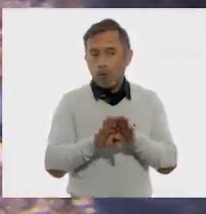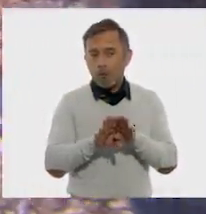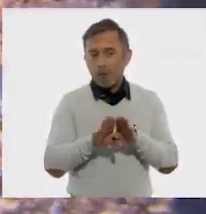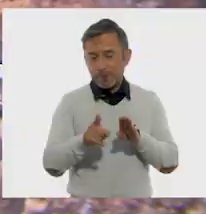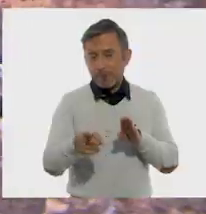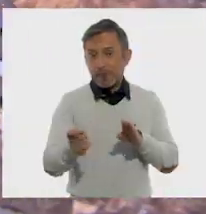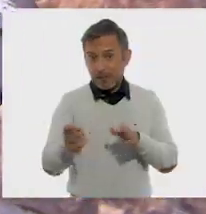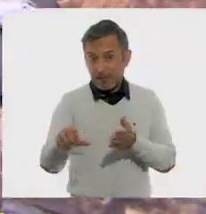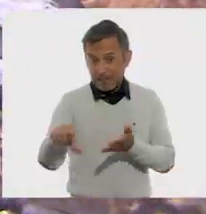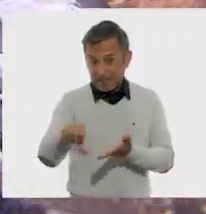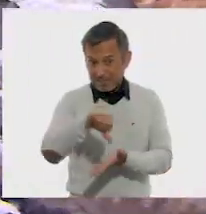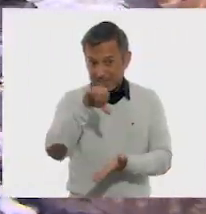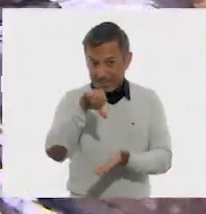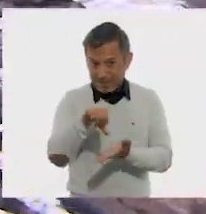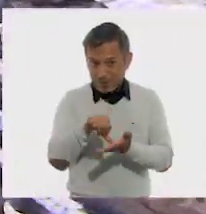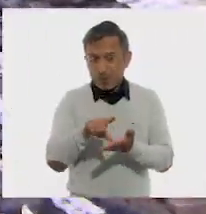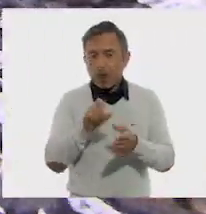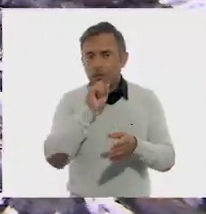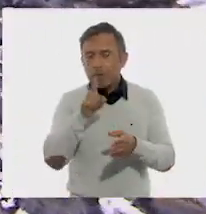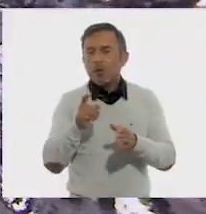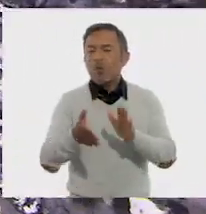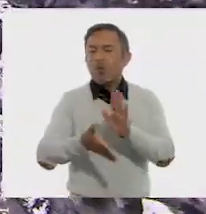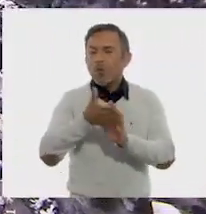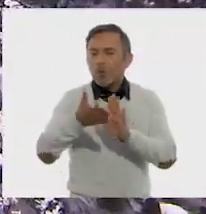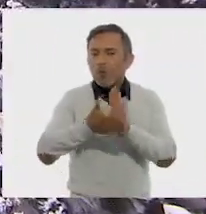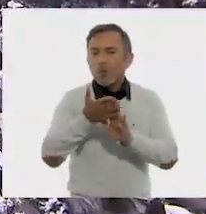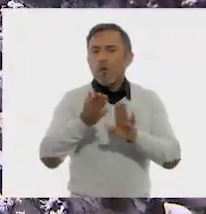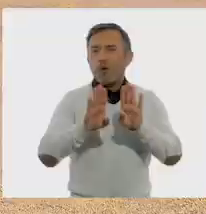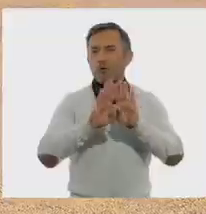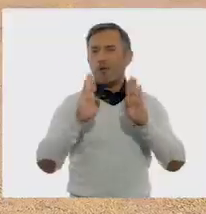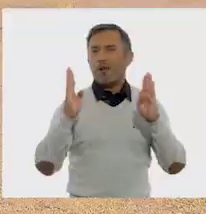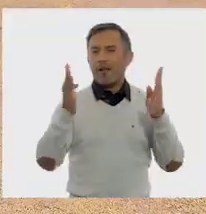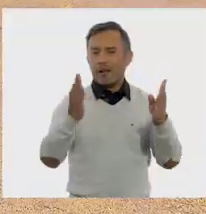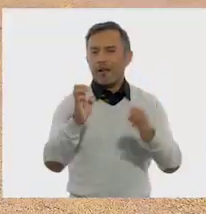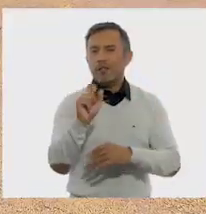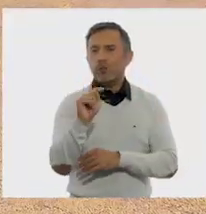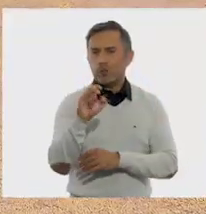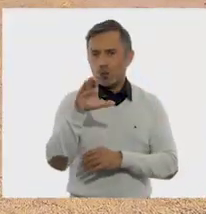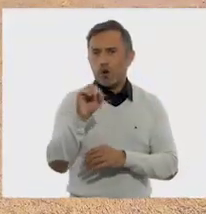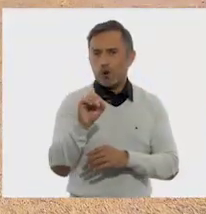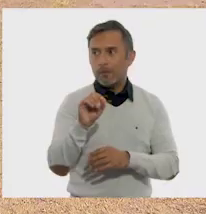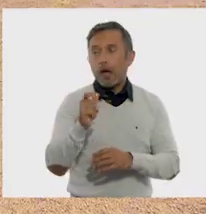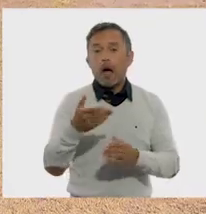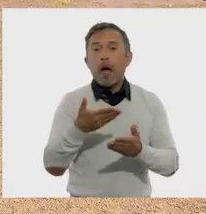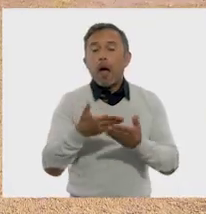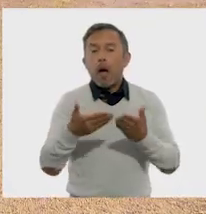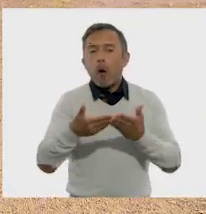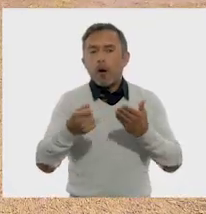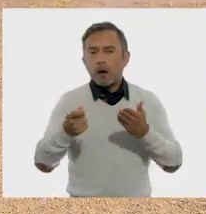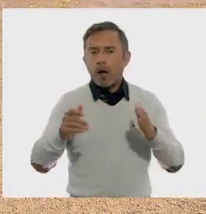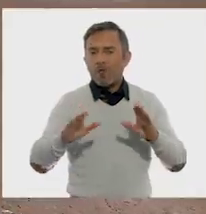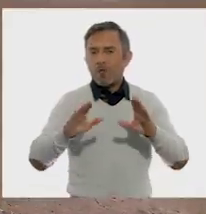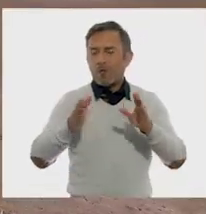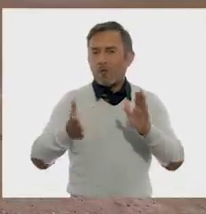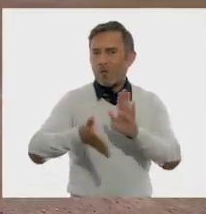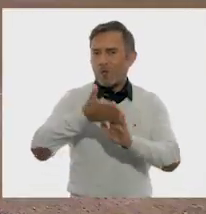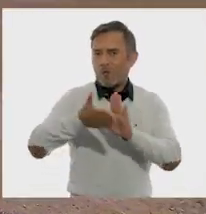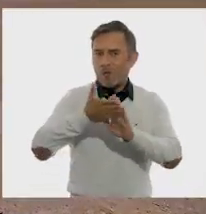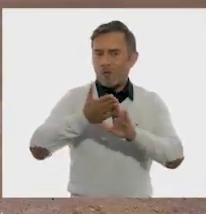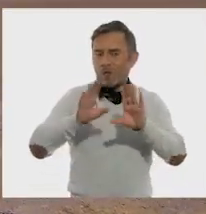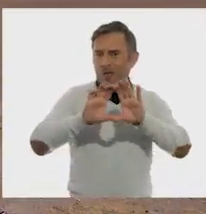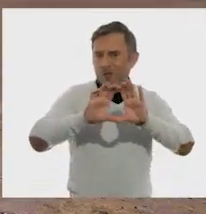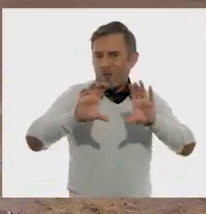de la estructura, sino también para los acabados, lo que llamamos nosotros el estuco. Aquí lo que tenemos son edificios alargados, la mayoría de ellos de